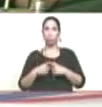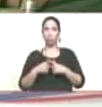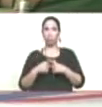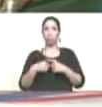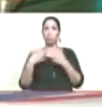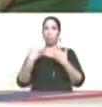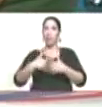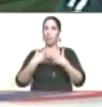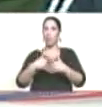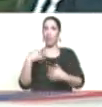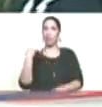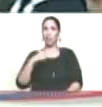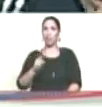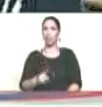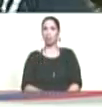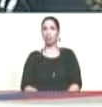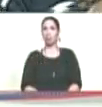tengan.